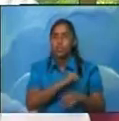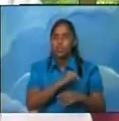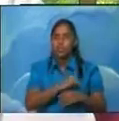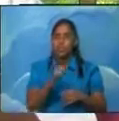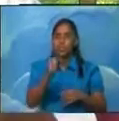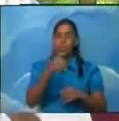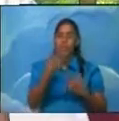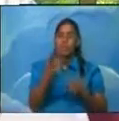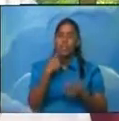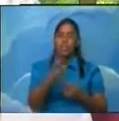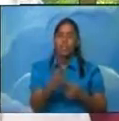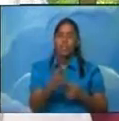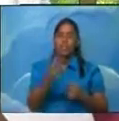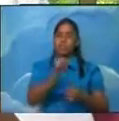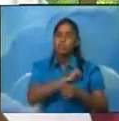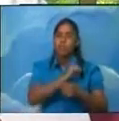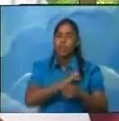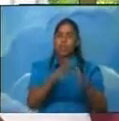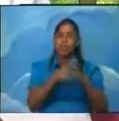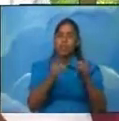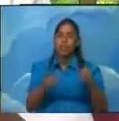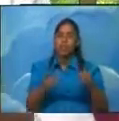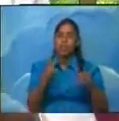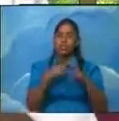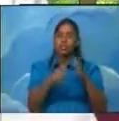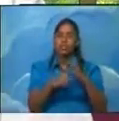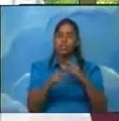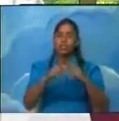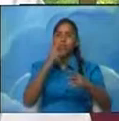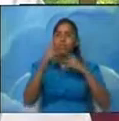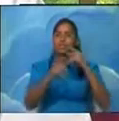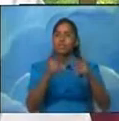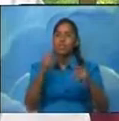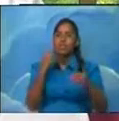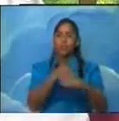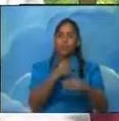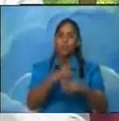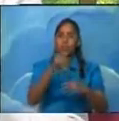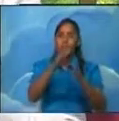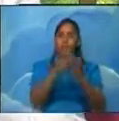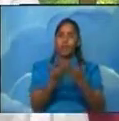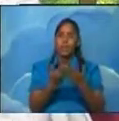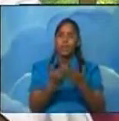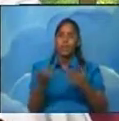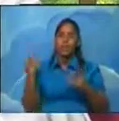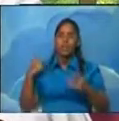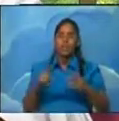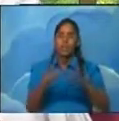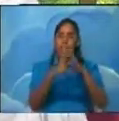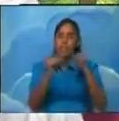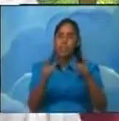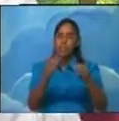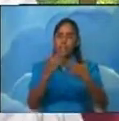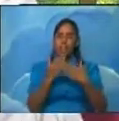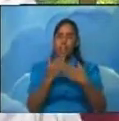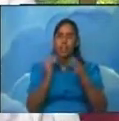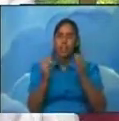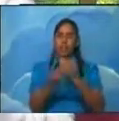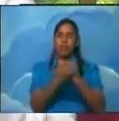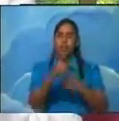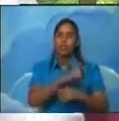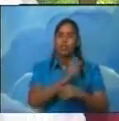qué dirán, sin miedo al fracaso, sin miedo a proceder como la palabra. Mire, tiene garantía el resguardo de